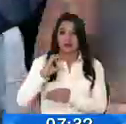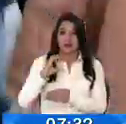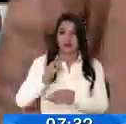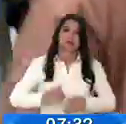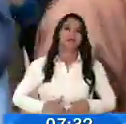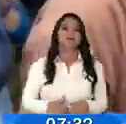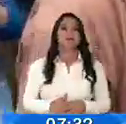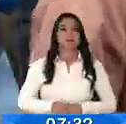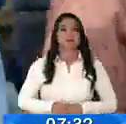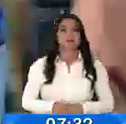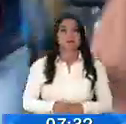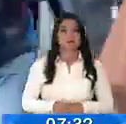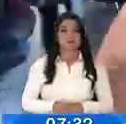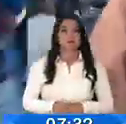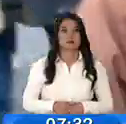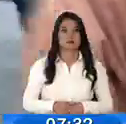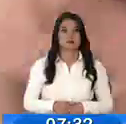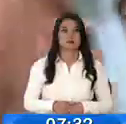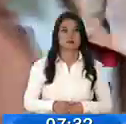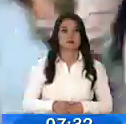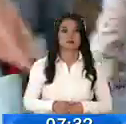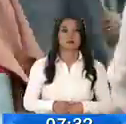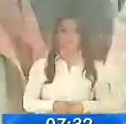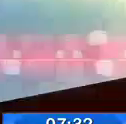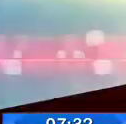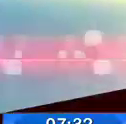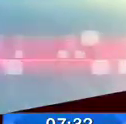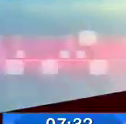informó héctor romero